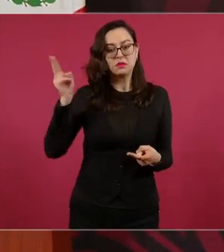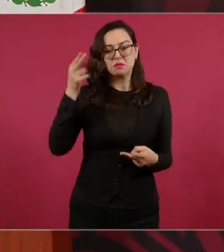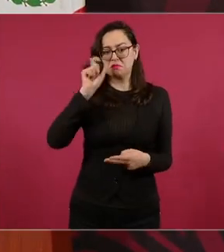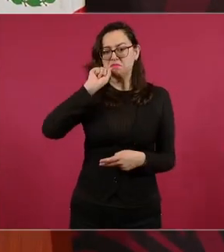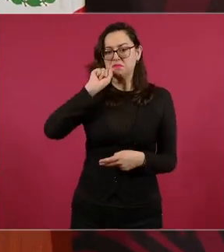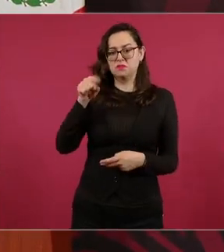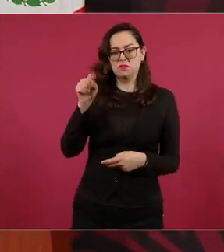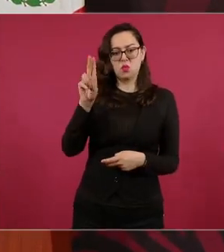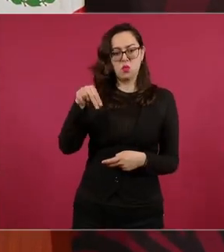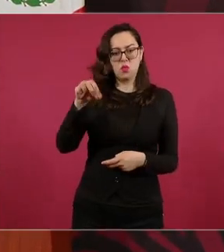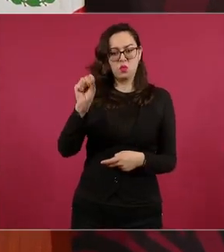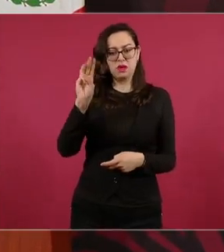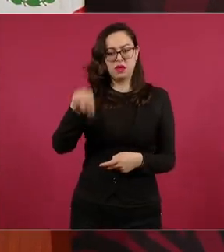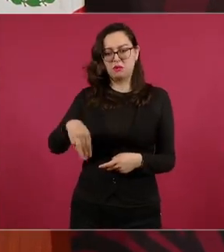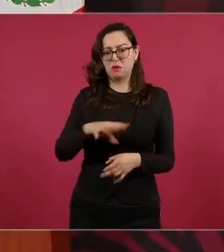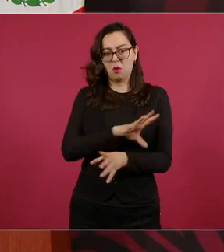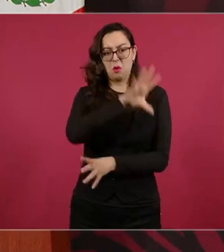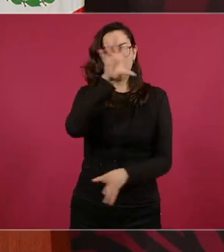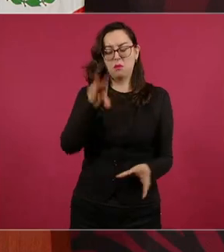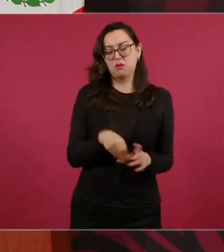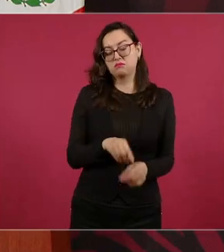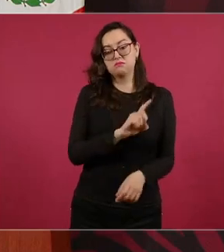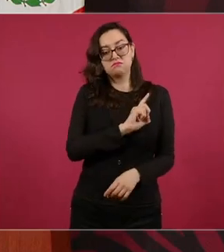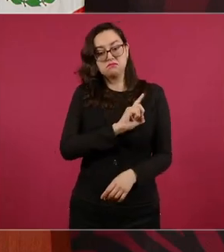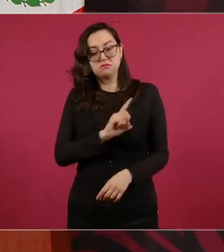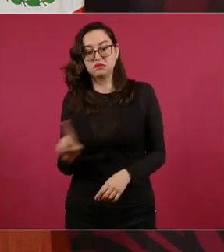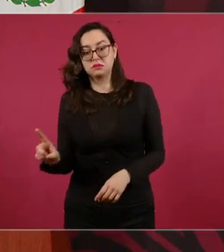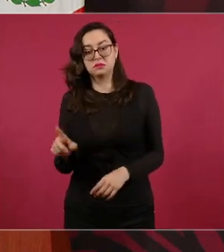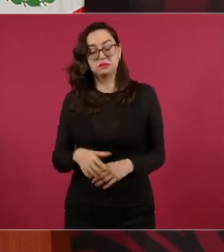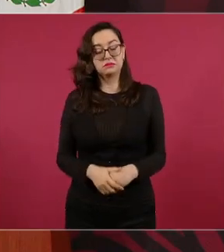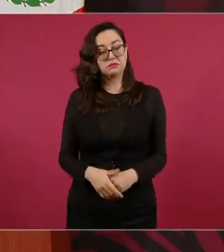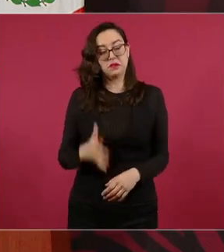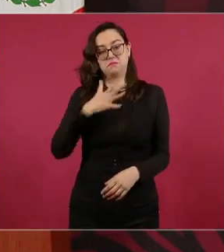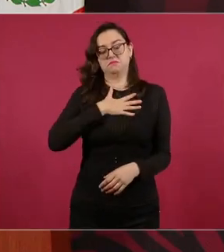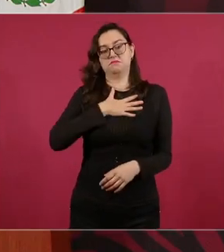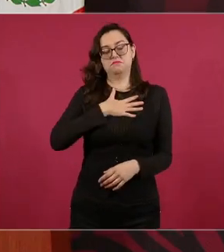derechizada por completo, mi alma mater.